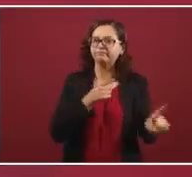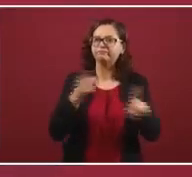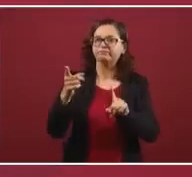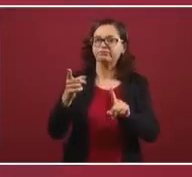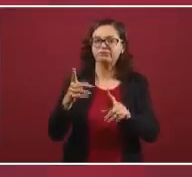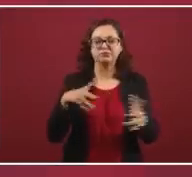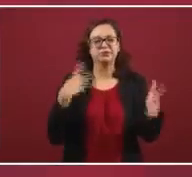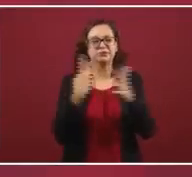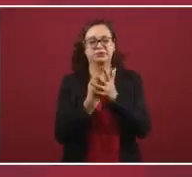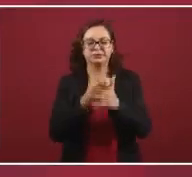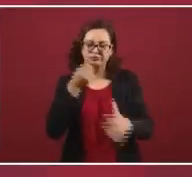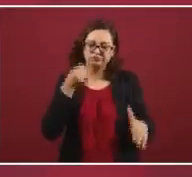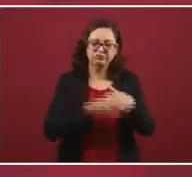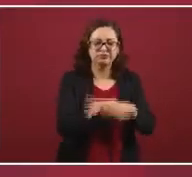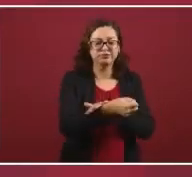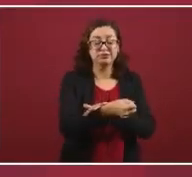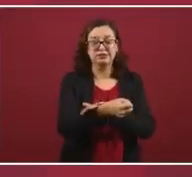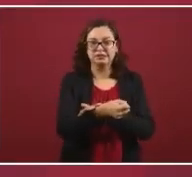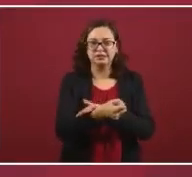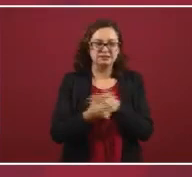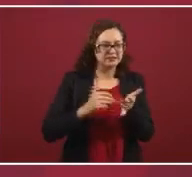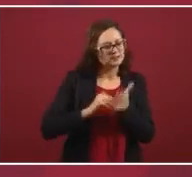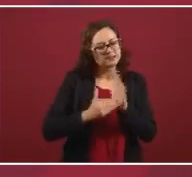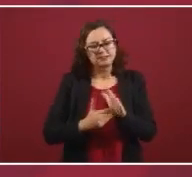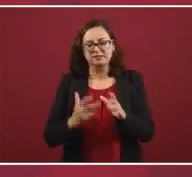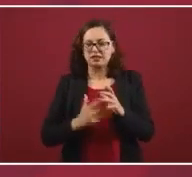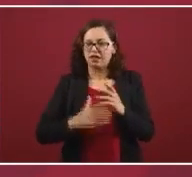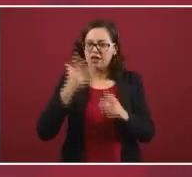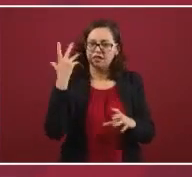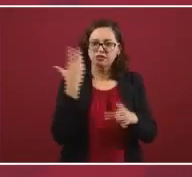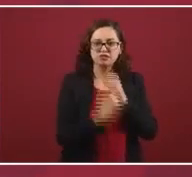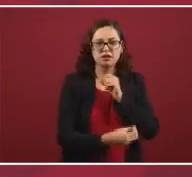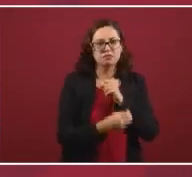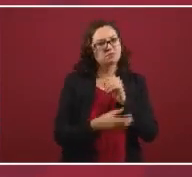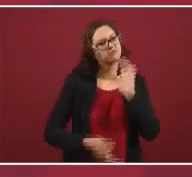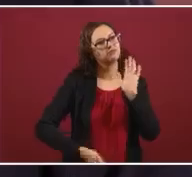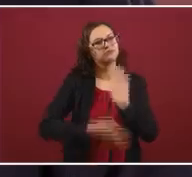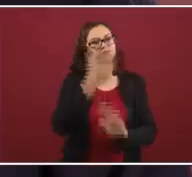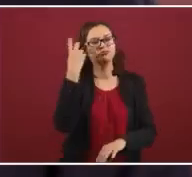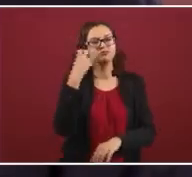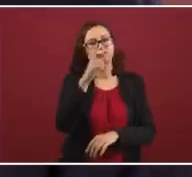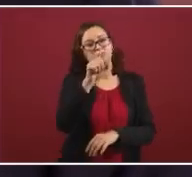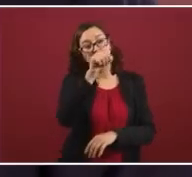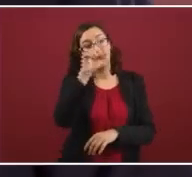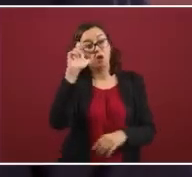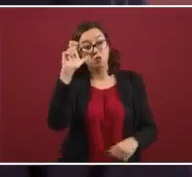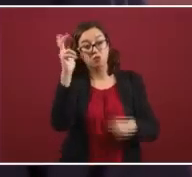se les escapa y se va a Europa, y allá